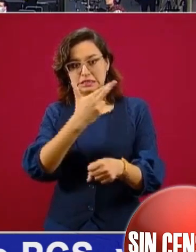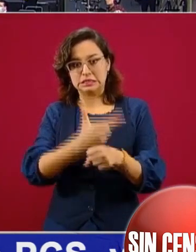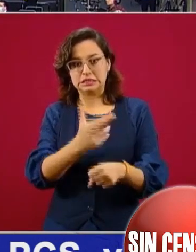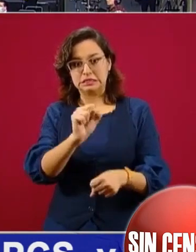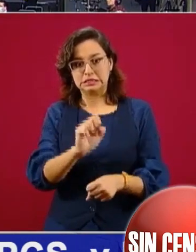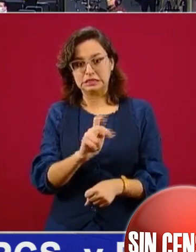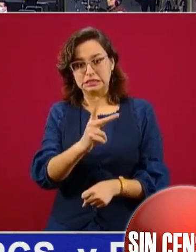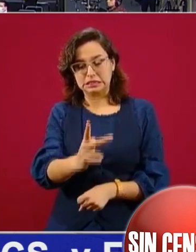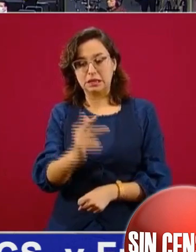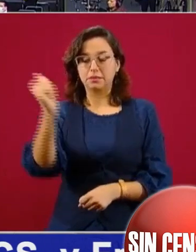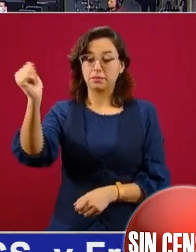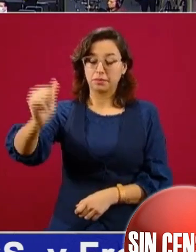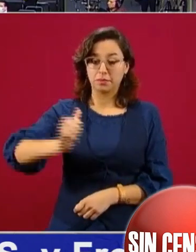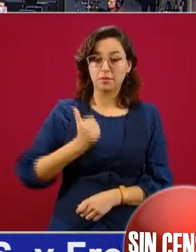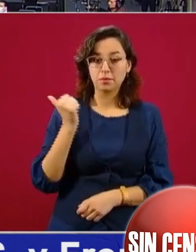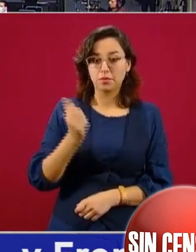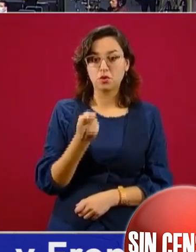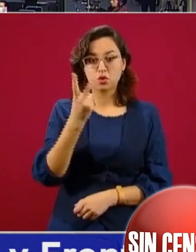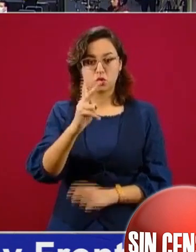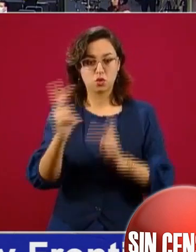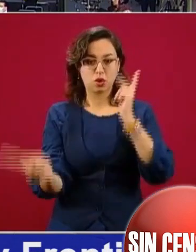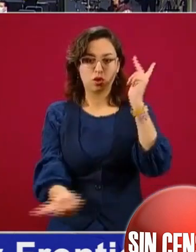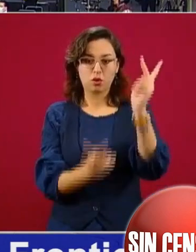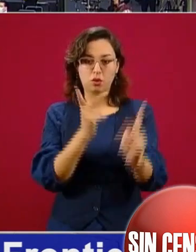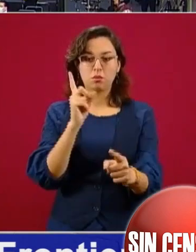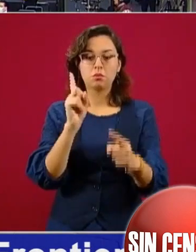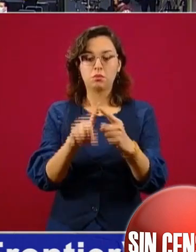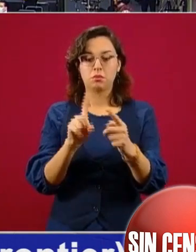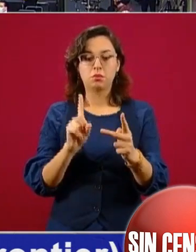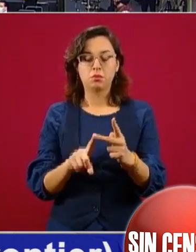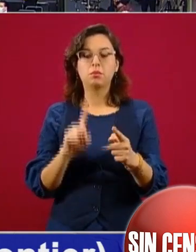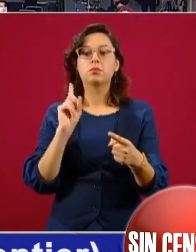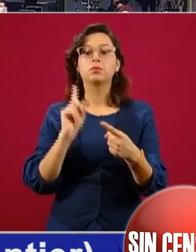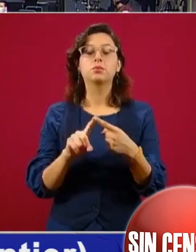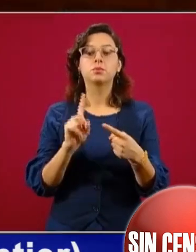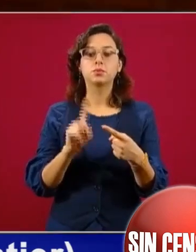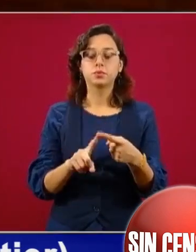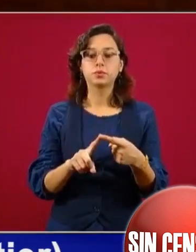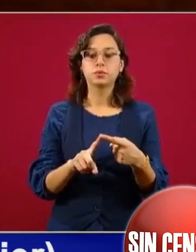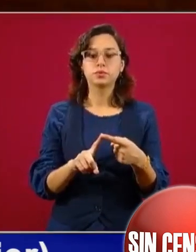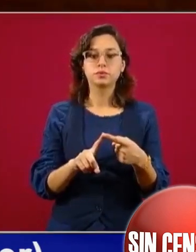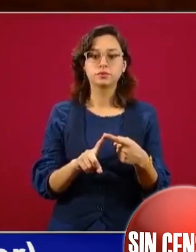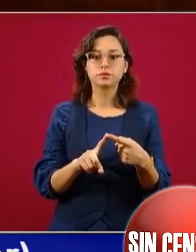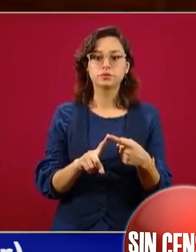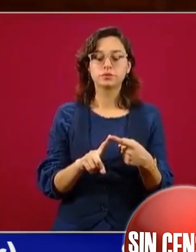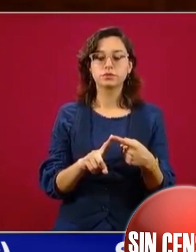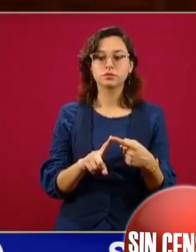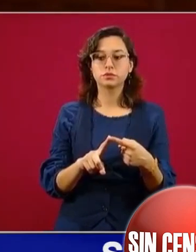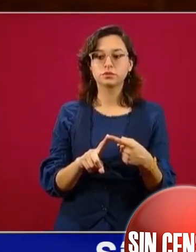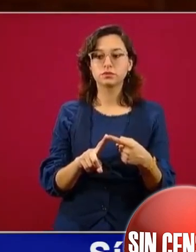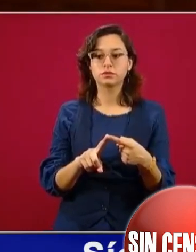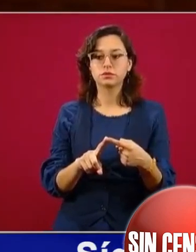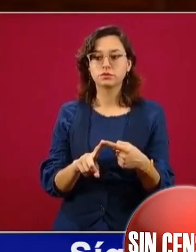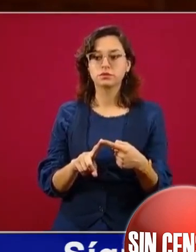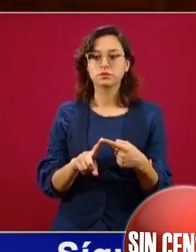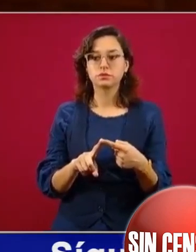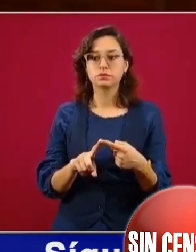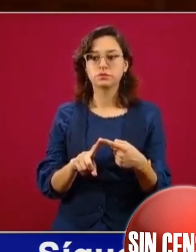dos preguntas. La primera es, ¿existe inquietud en lo que tiene que ver con los